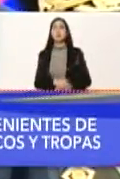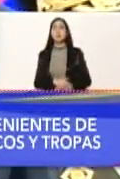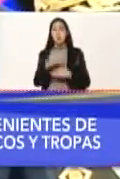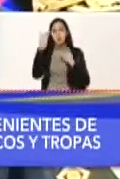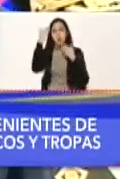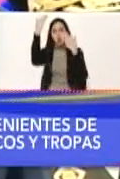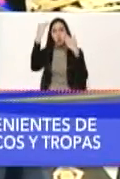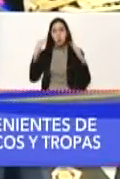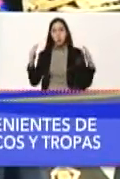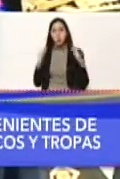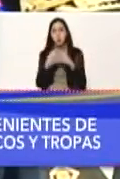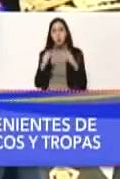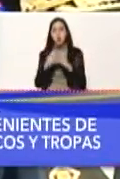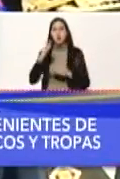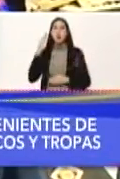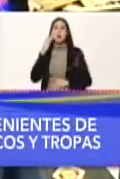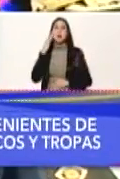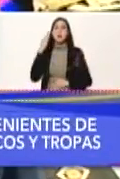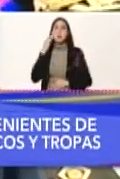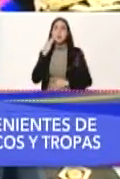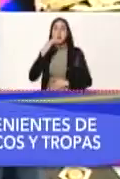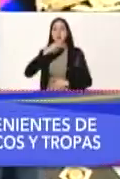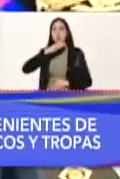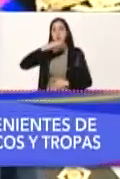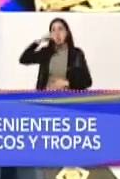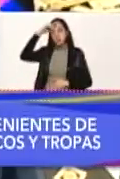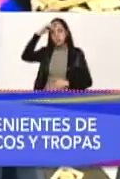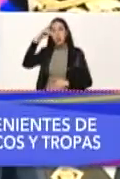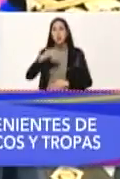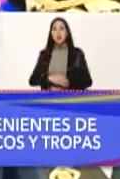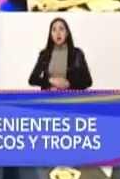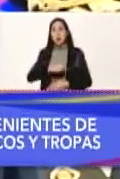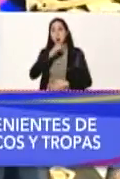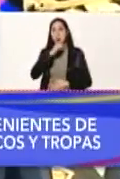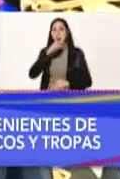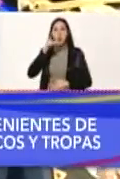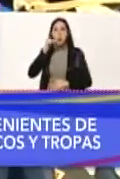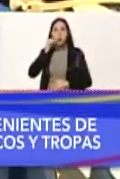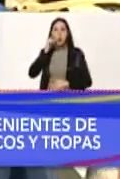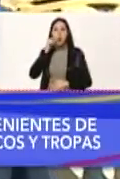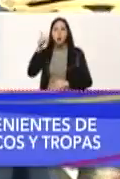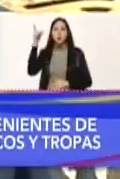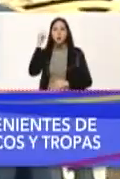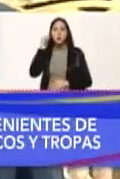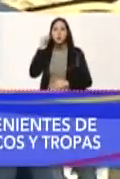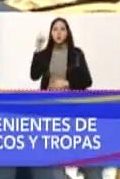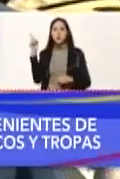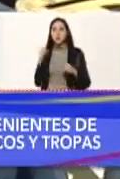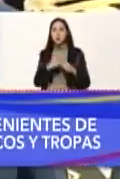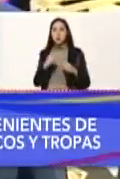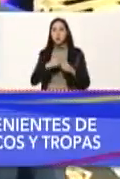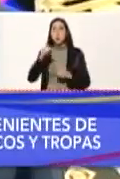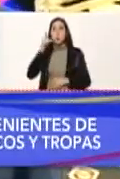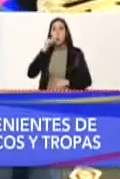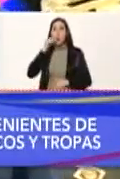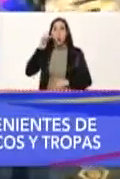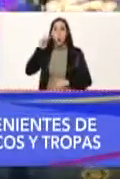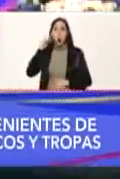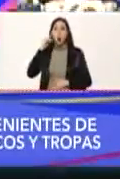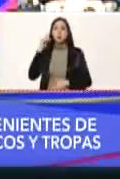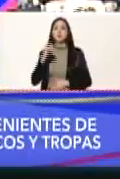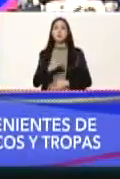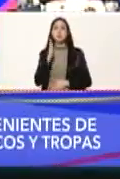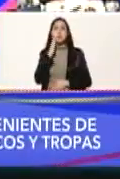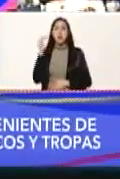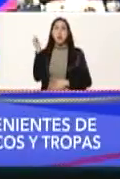saludo a las madres, a los padres, a abuelas, a abuelos, tíos, tías,